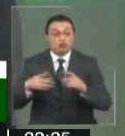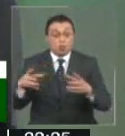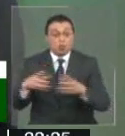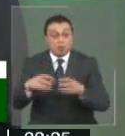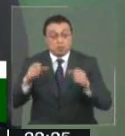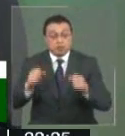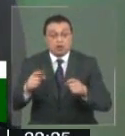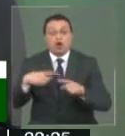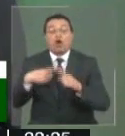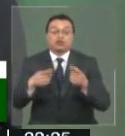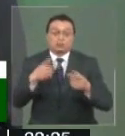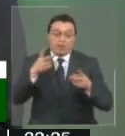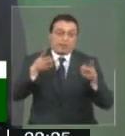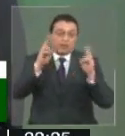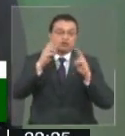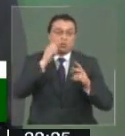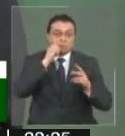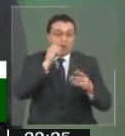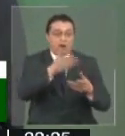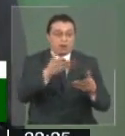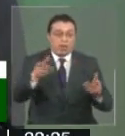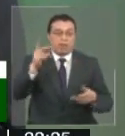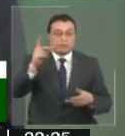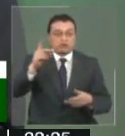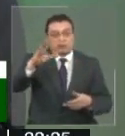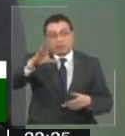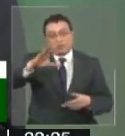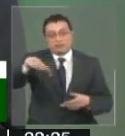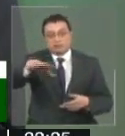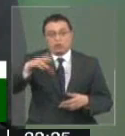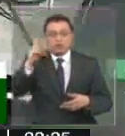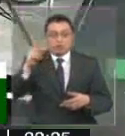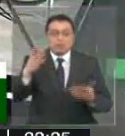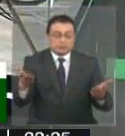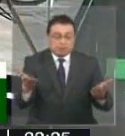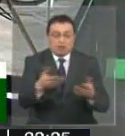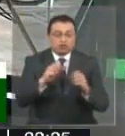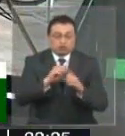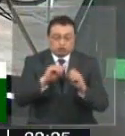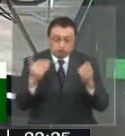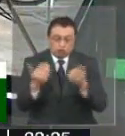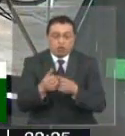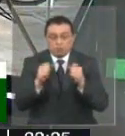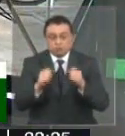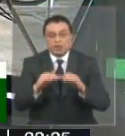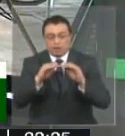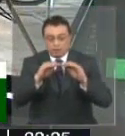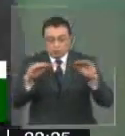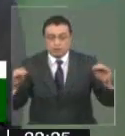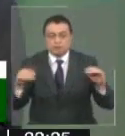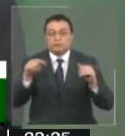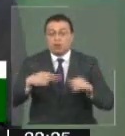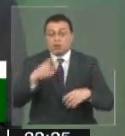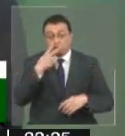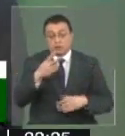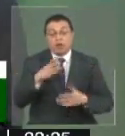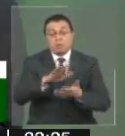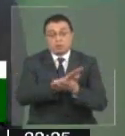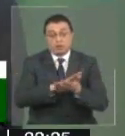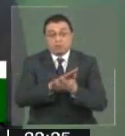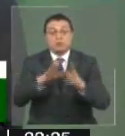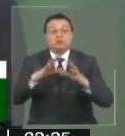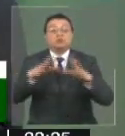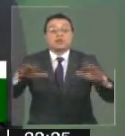se habla de derecho humano, se habla de derecho de personas con discapacidad a hacer cosas que todos pueden hacer. Vi, por ejemplo, muchas